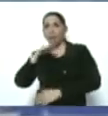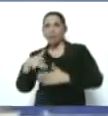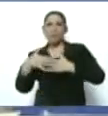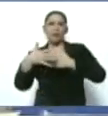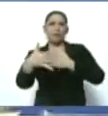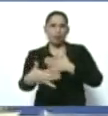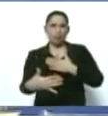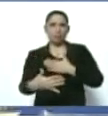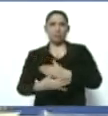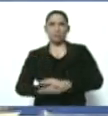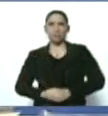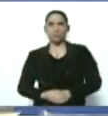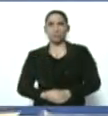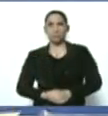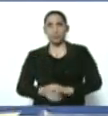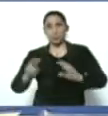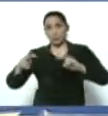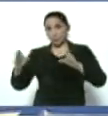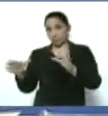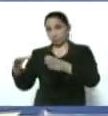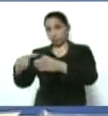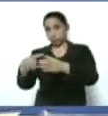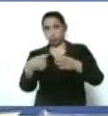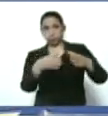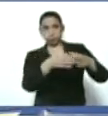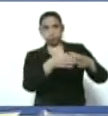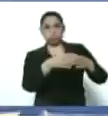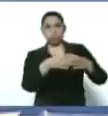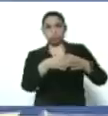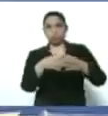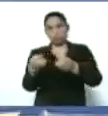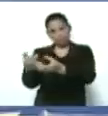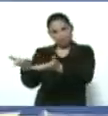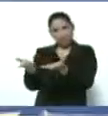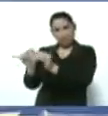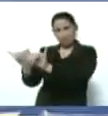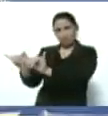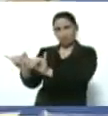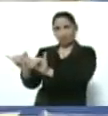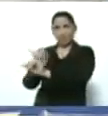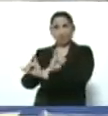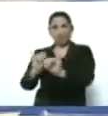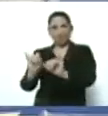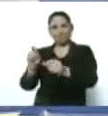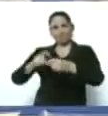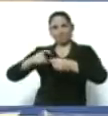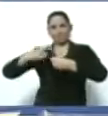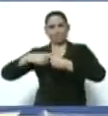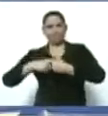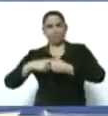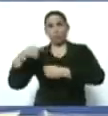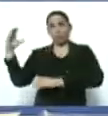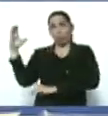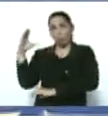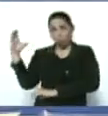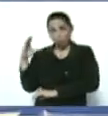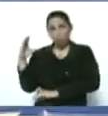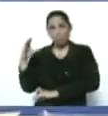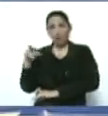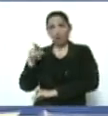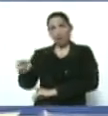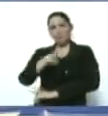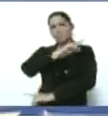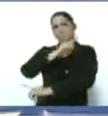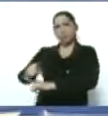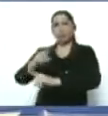días. Nuevos grupos que ellos ya han conformado en Colombia. Así lo